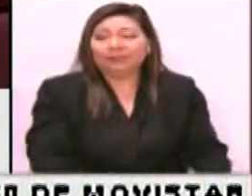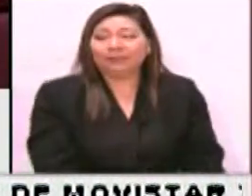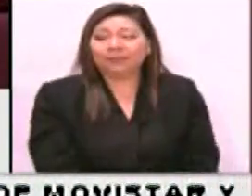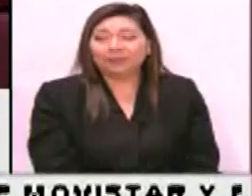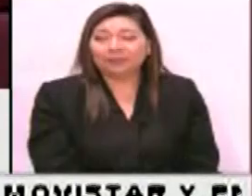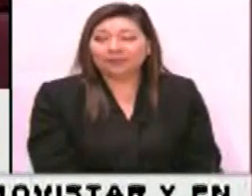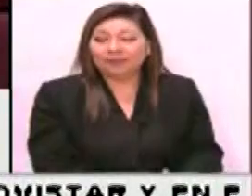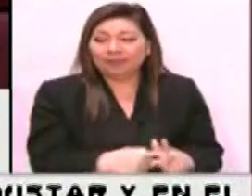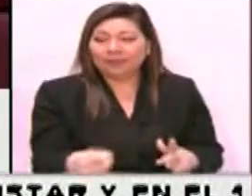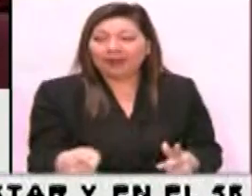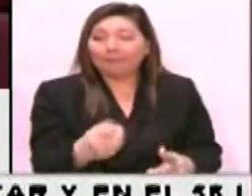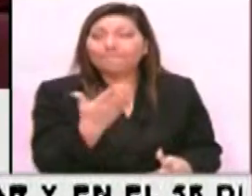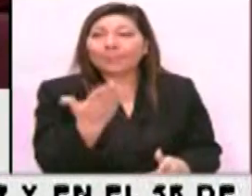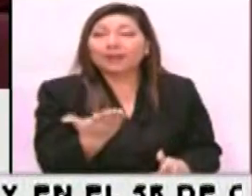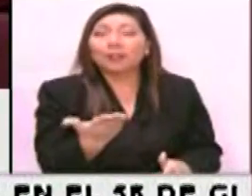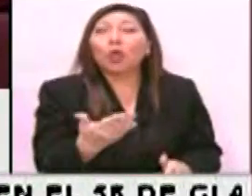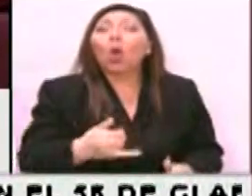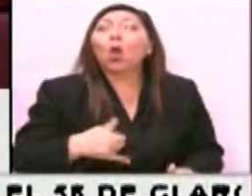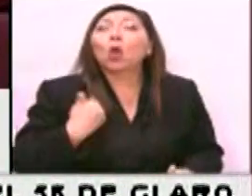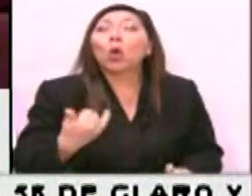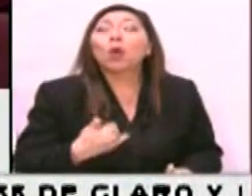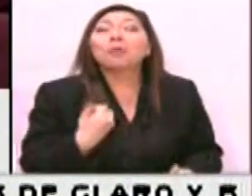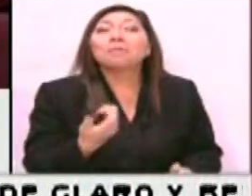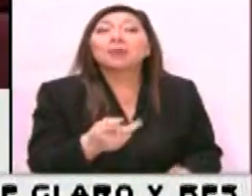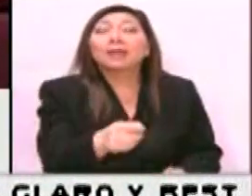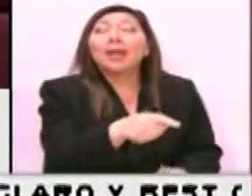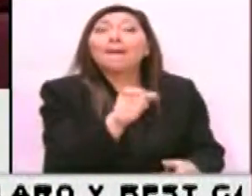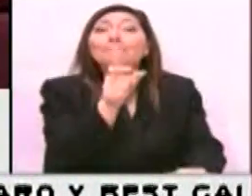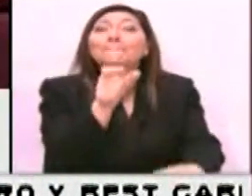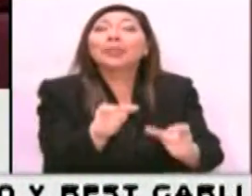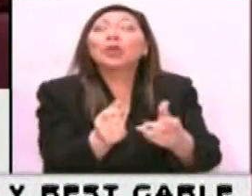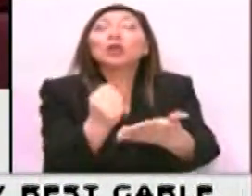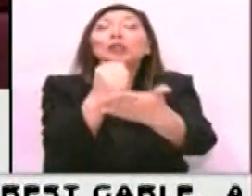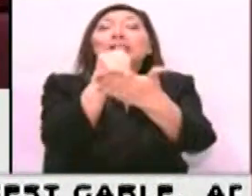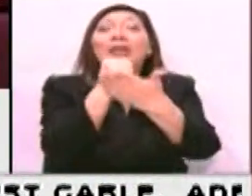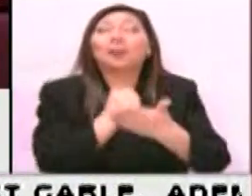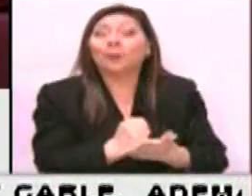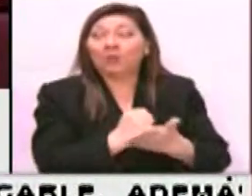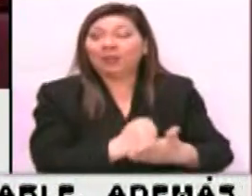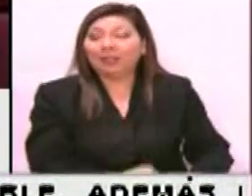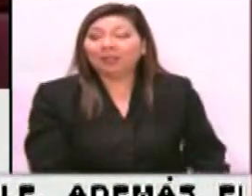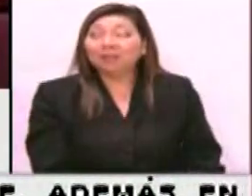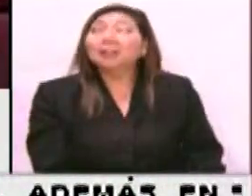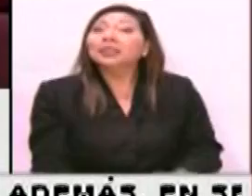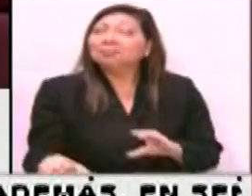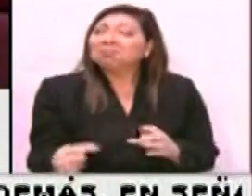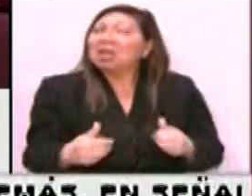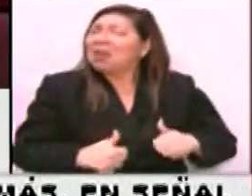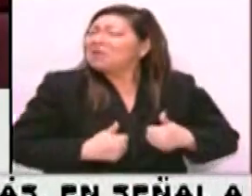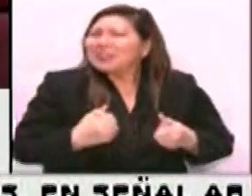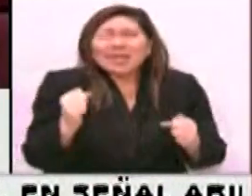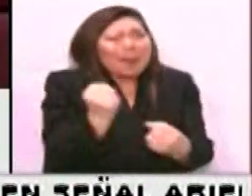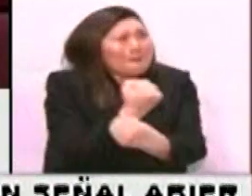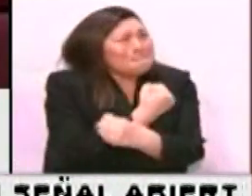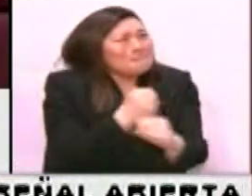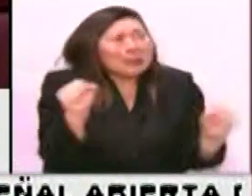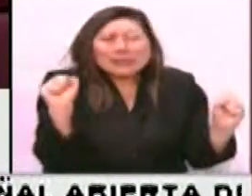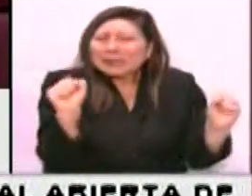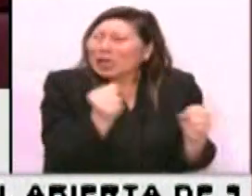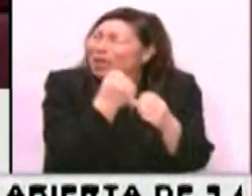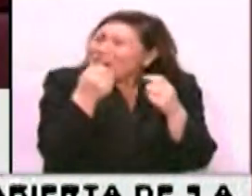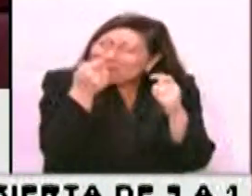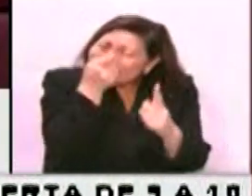Y salimos a pedirle a los jóvenes y a los ciudadanos que nos ayudaran, y nos hicieron la vida imposible y a